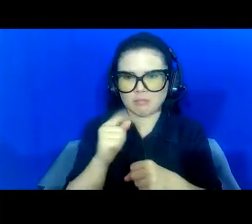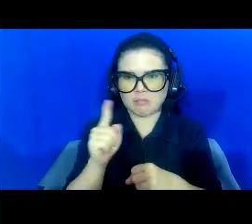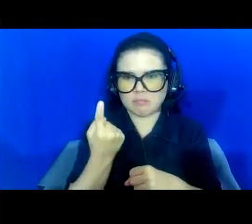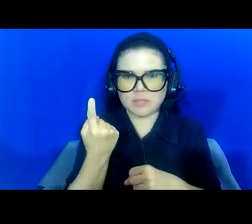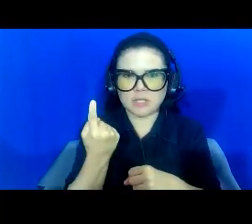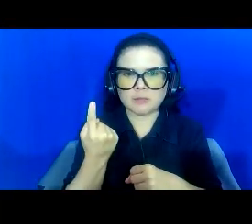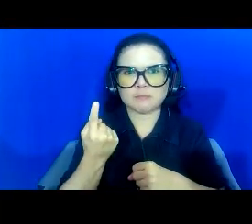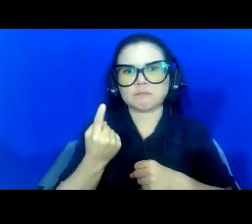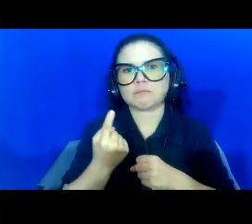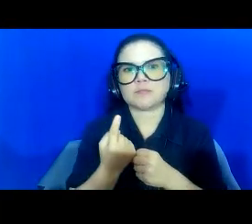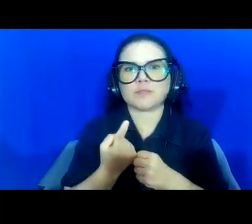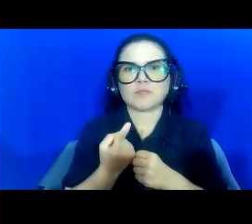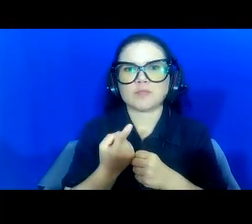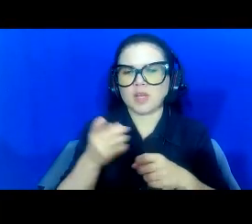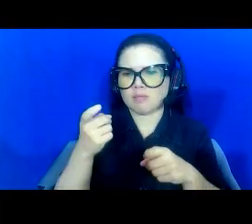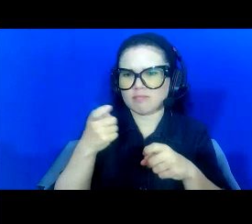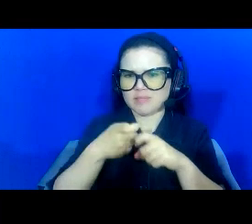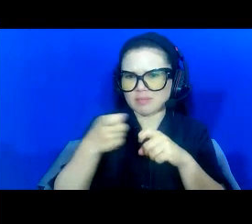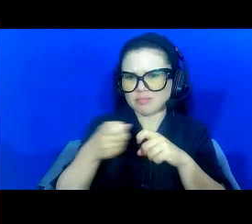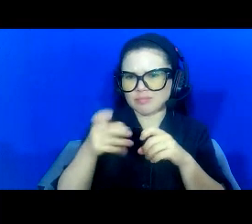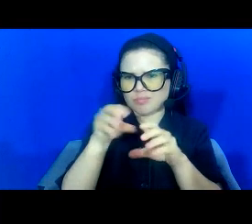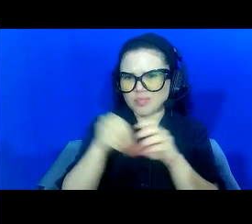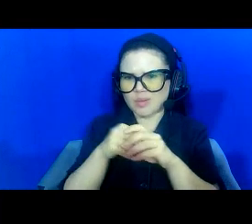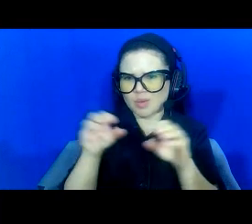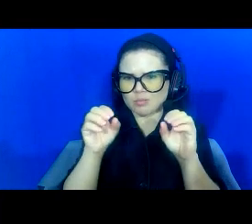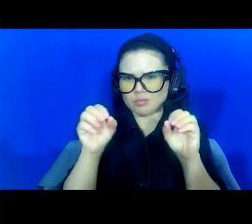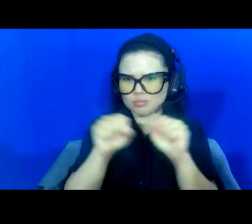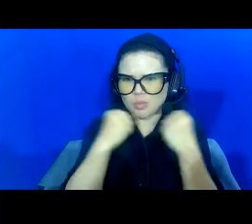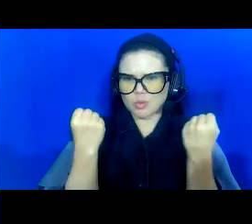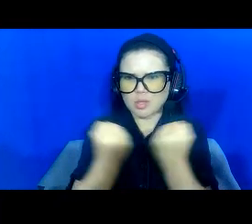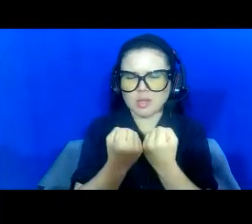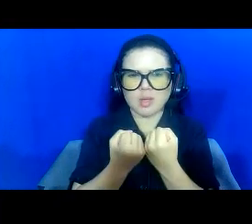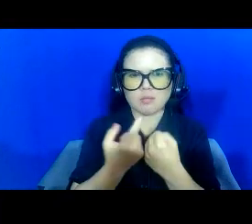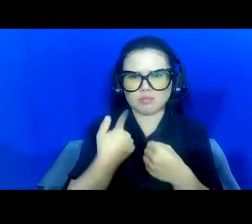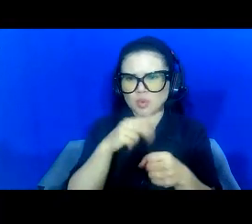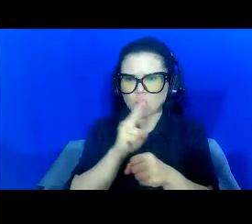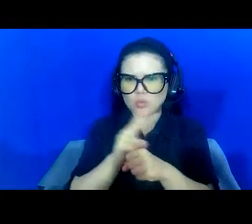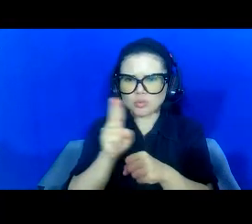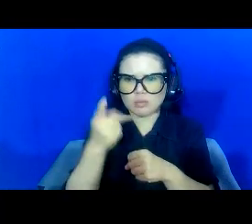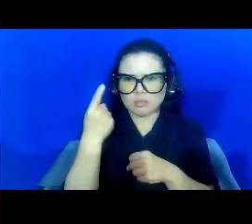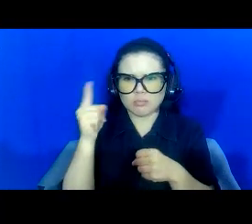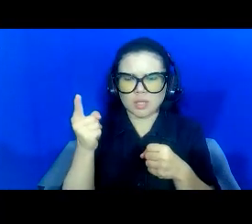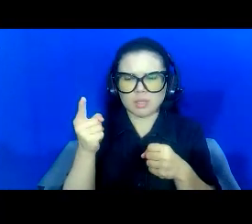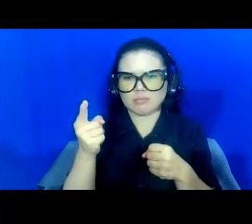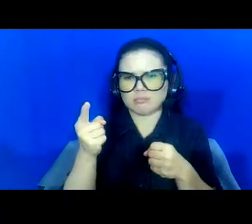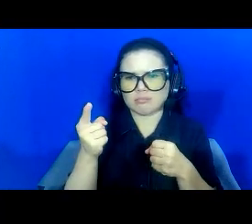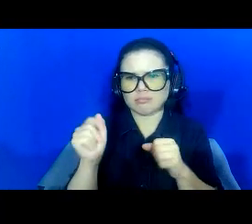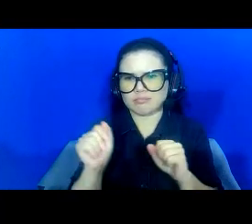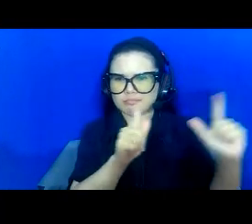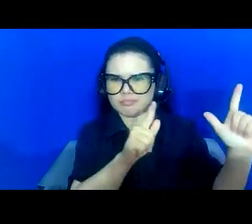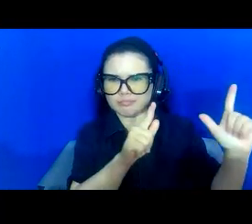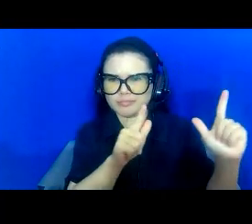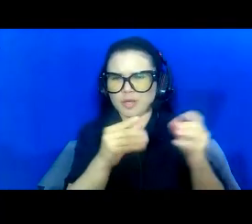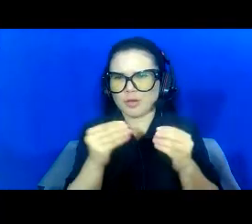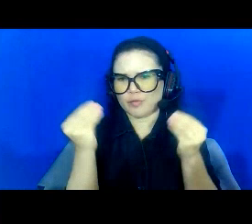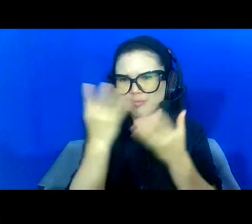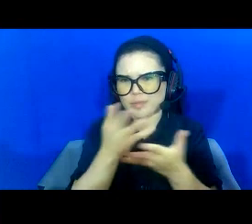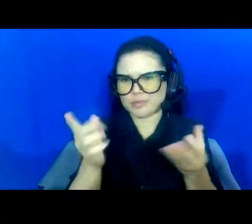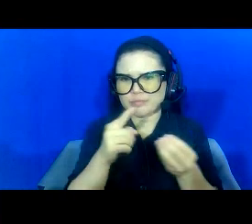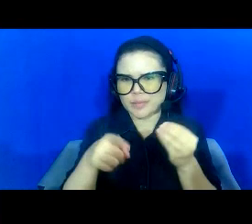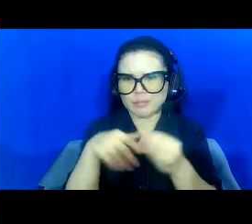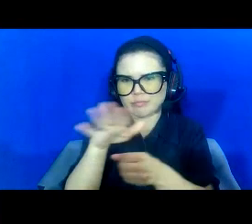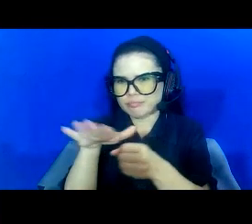vulnerabilidad social. Cabe destacar que, aunque lo estamos utilizando para presentar los datos de las ubicaciones donde vamos a estar